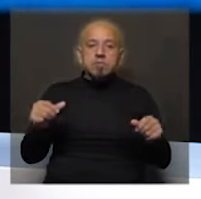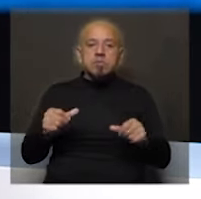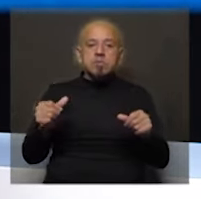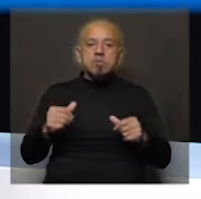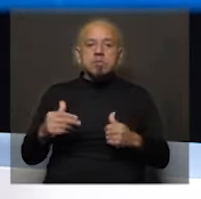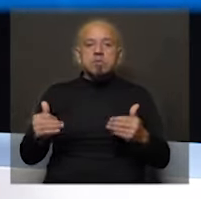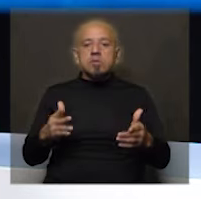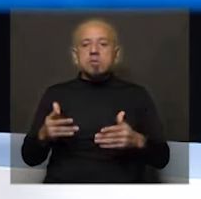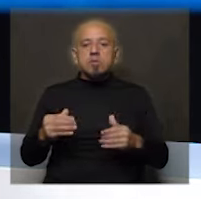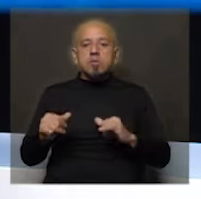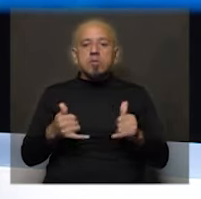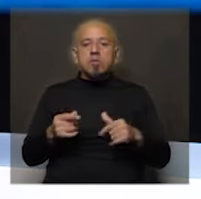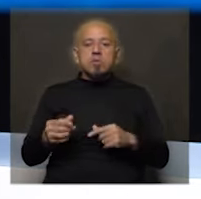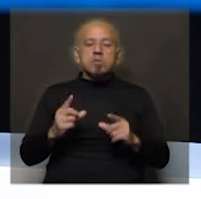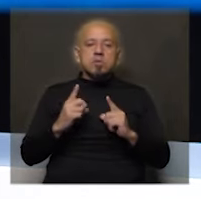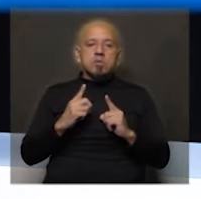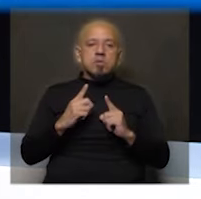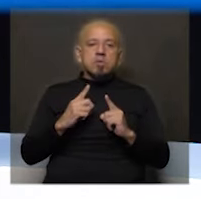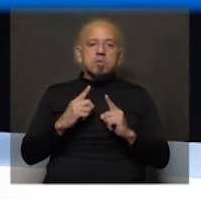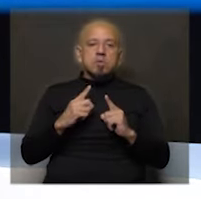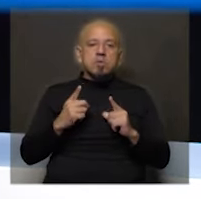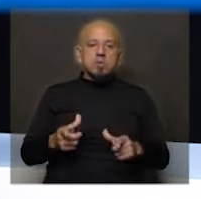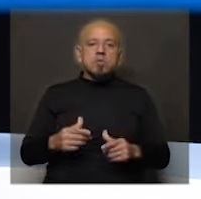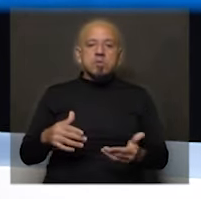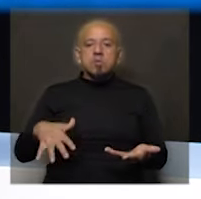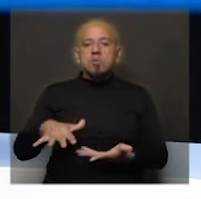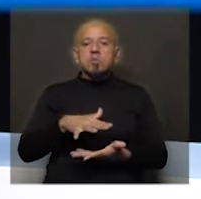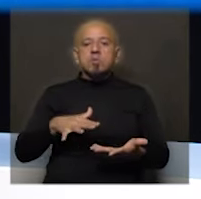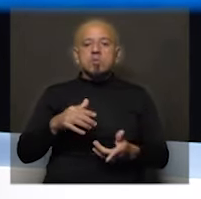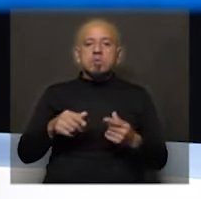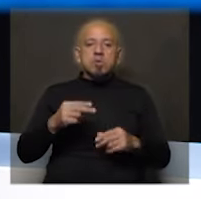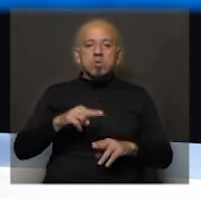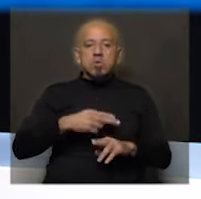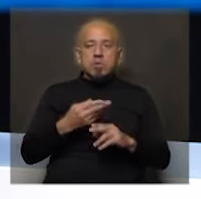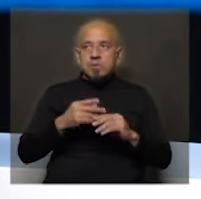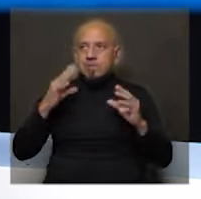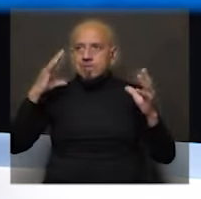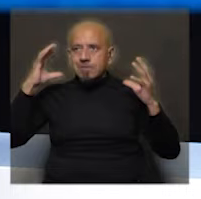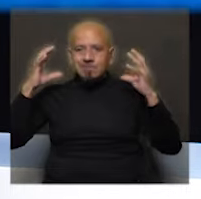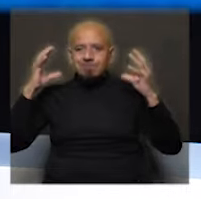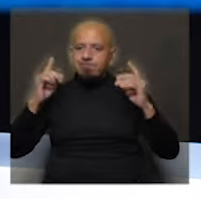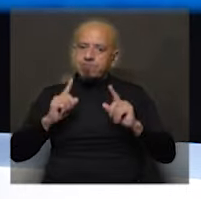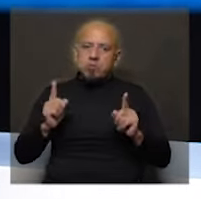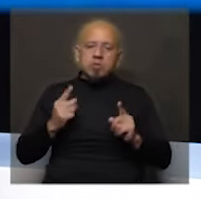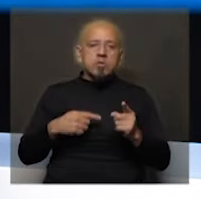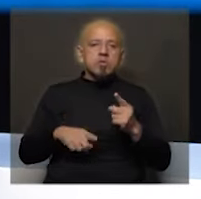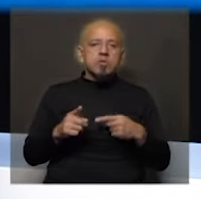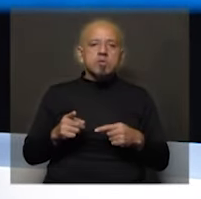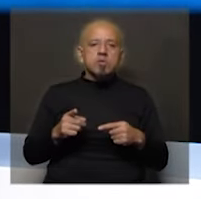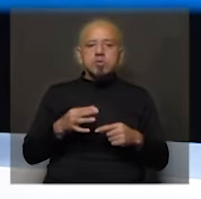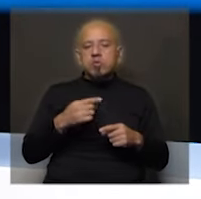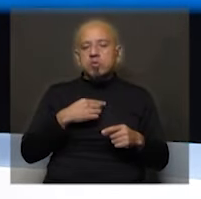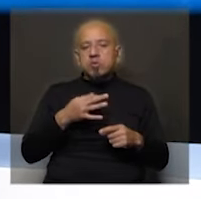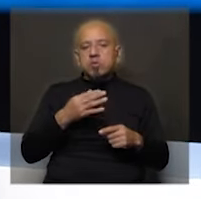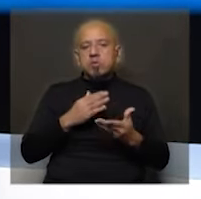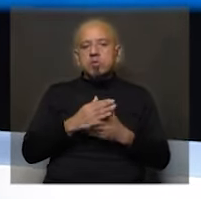de juegos para que cuando estén esperando sea un espacio que no sea revictimizar no este en esto siempre hago la misma